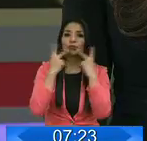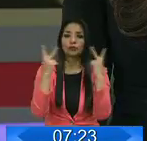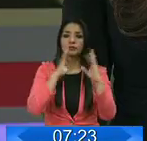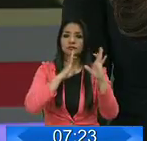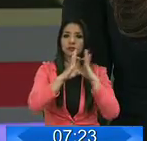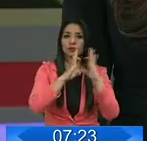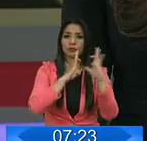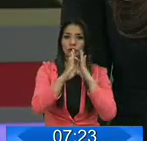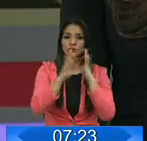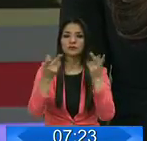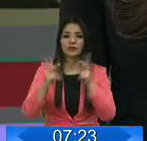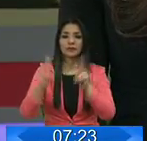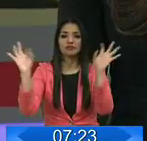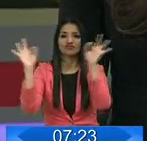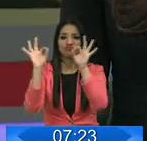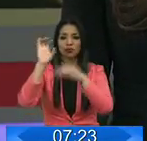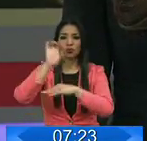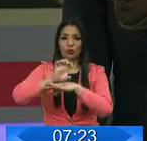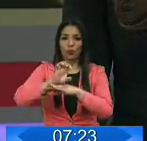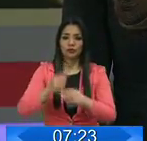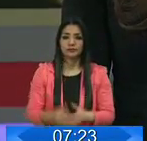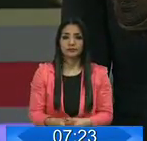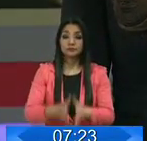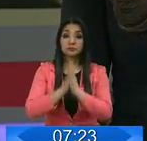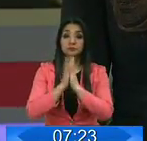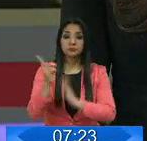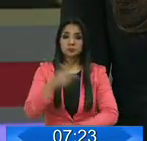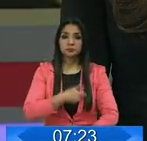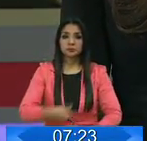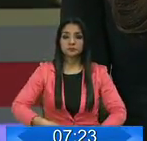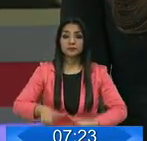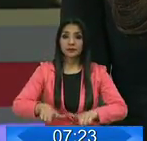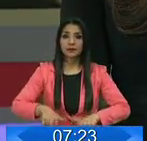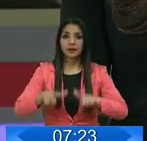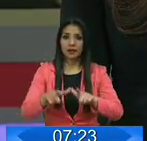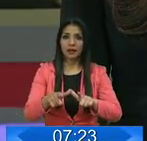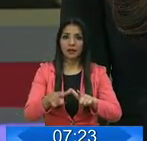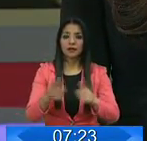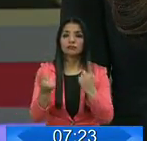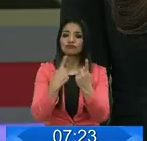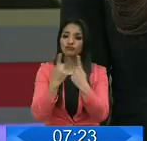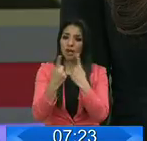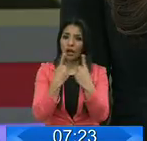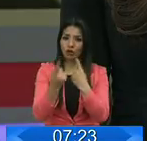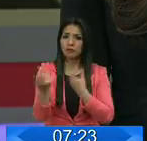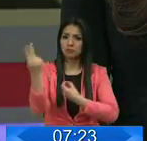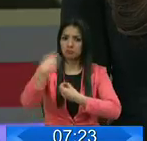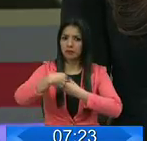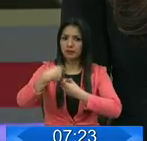y electricidad del país. Solicitan al presidente Lenín Moreno incluirlos en el diálogo para tratar el tema